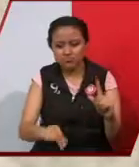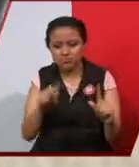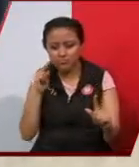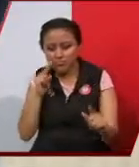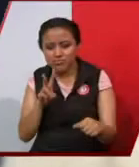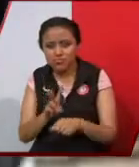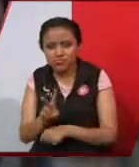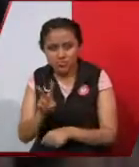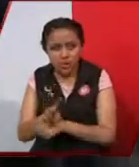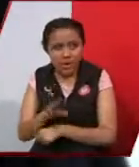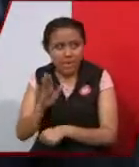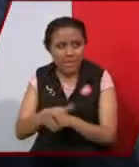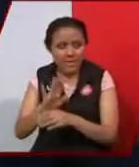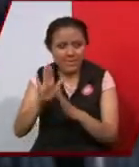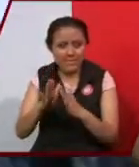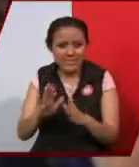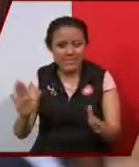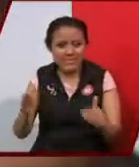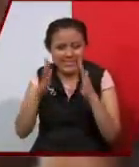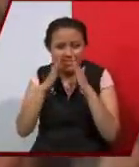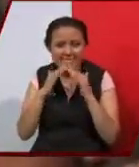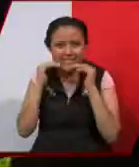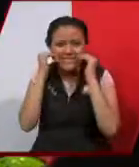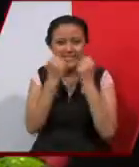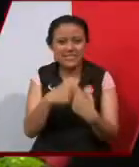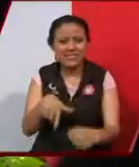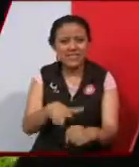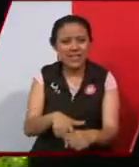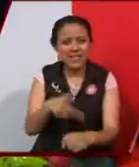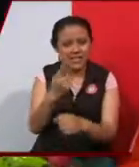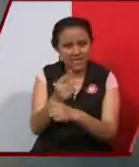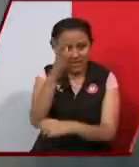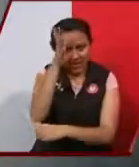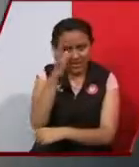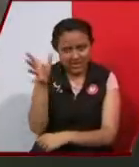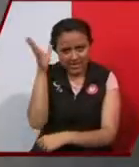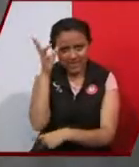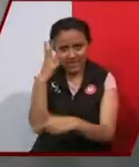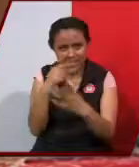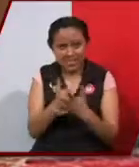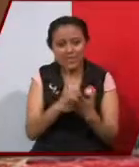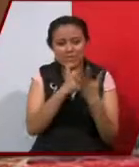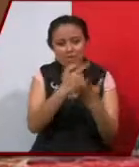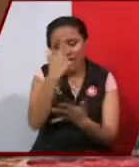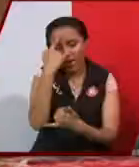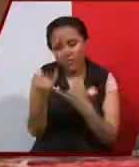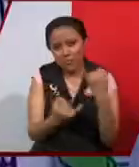el nacimiento de millones de sonrisas con la campaña social de tvazteca el juguetón